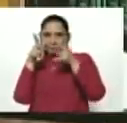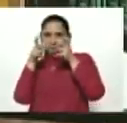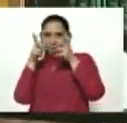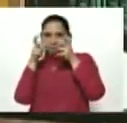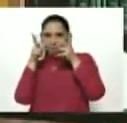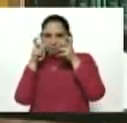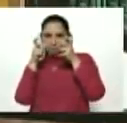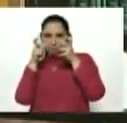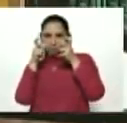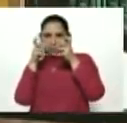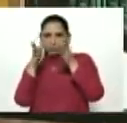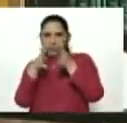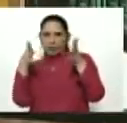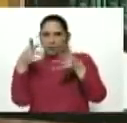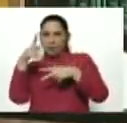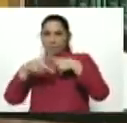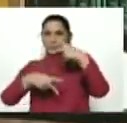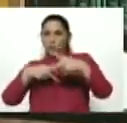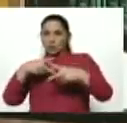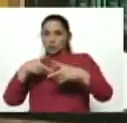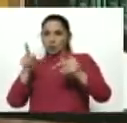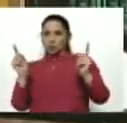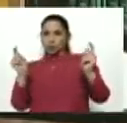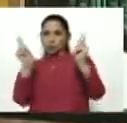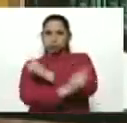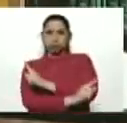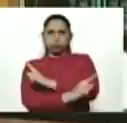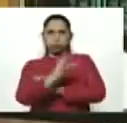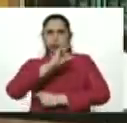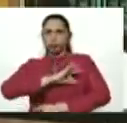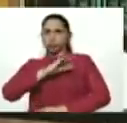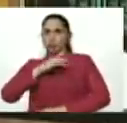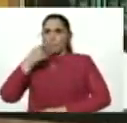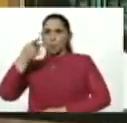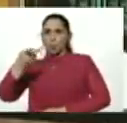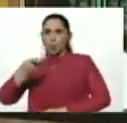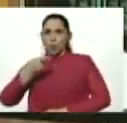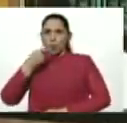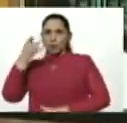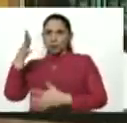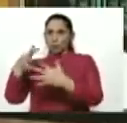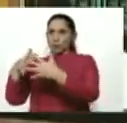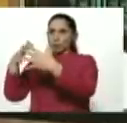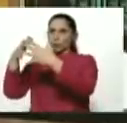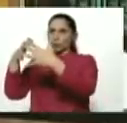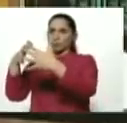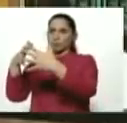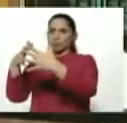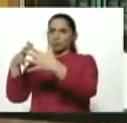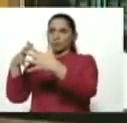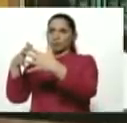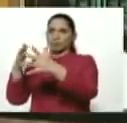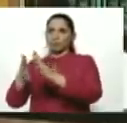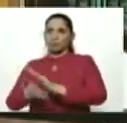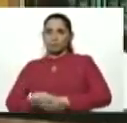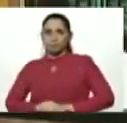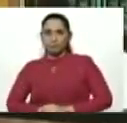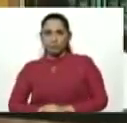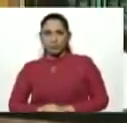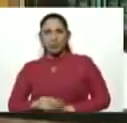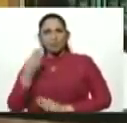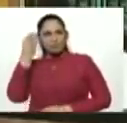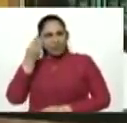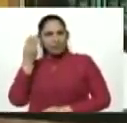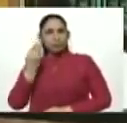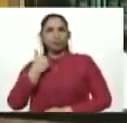grandes procesos de cambios sociales y políticos en los Estados Unidos. Creo que la